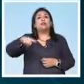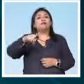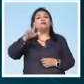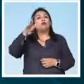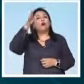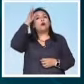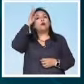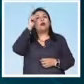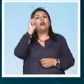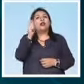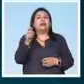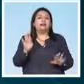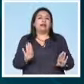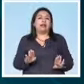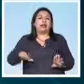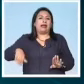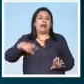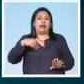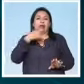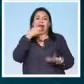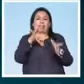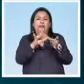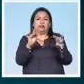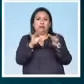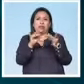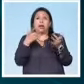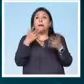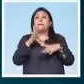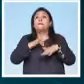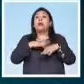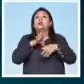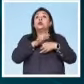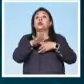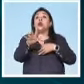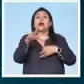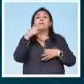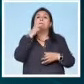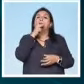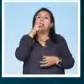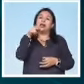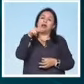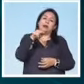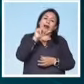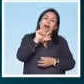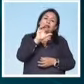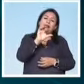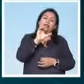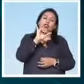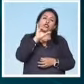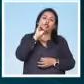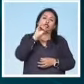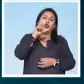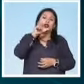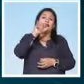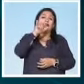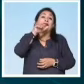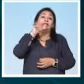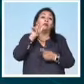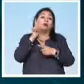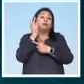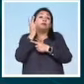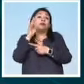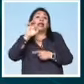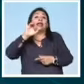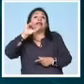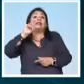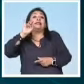oponen los factores que he mencionado, sobre todo el nacionalismo, que según